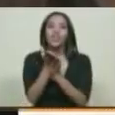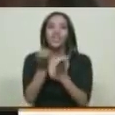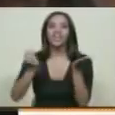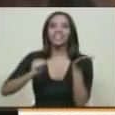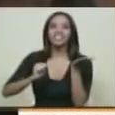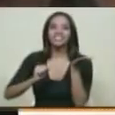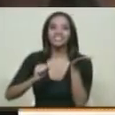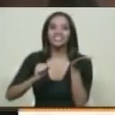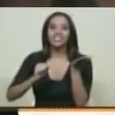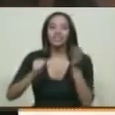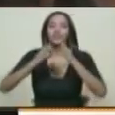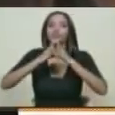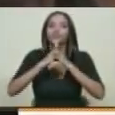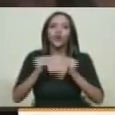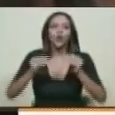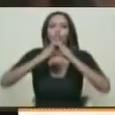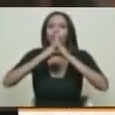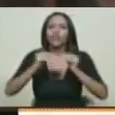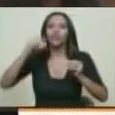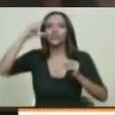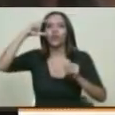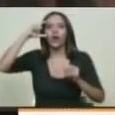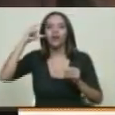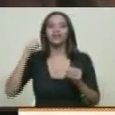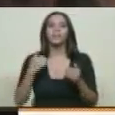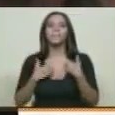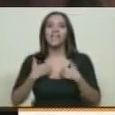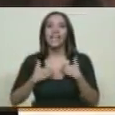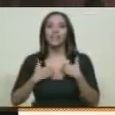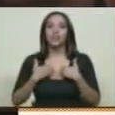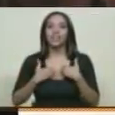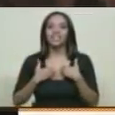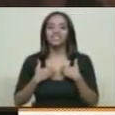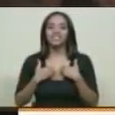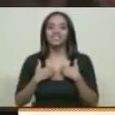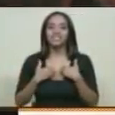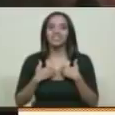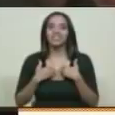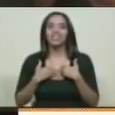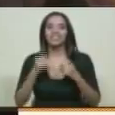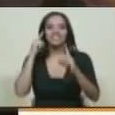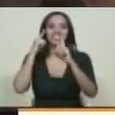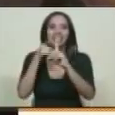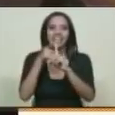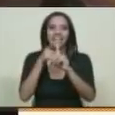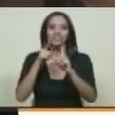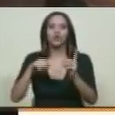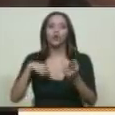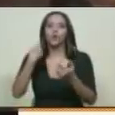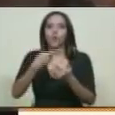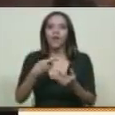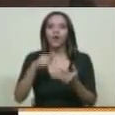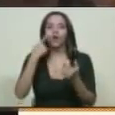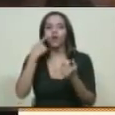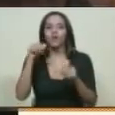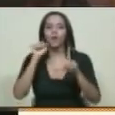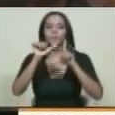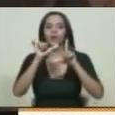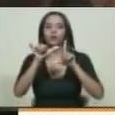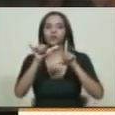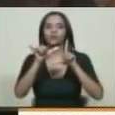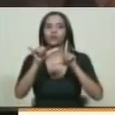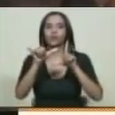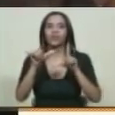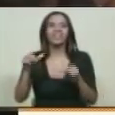veo todos los miércoles, si no en directo, luego lo acabo de ver por YouTube, y